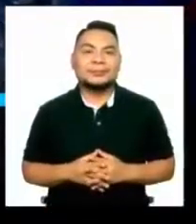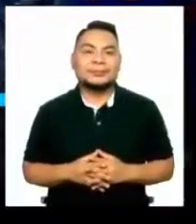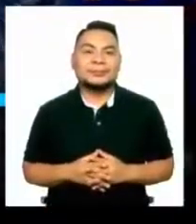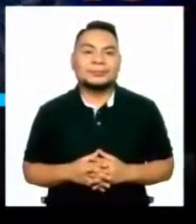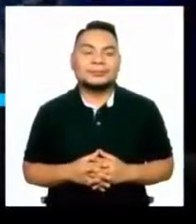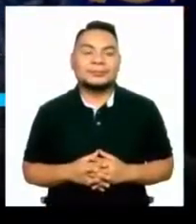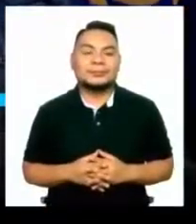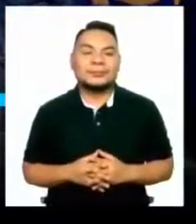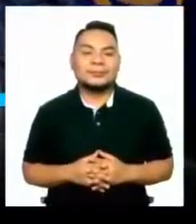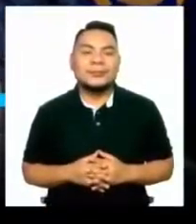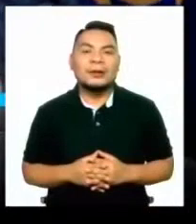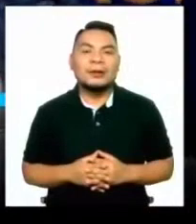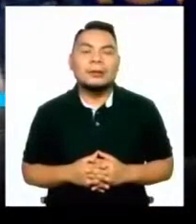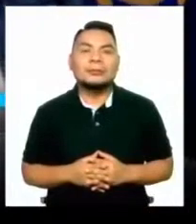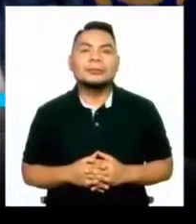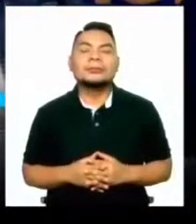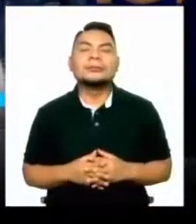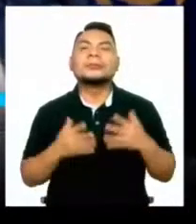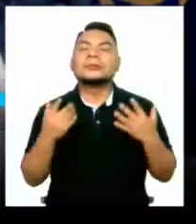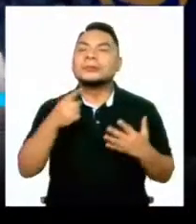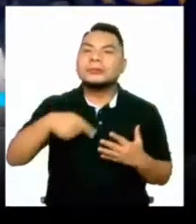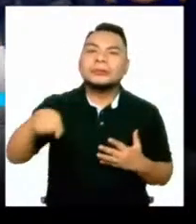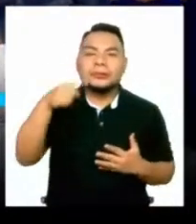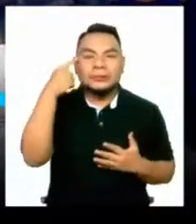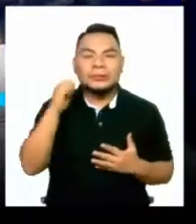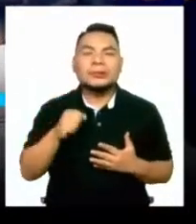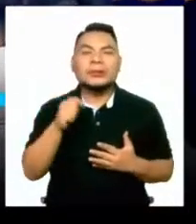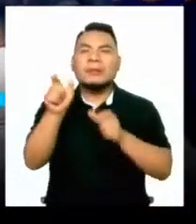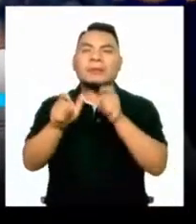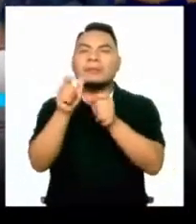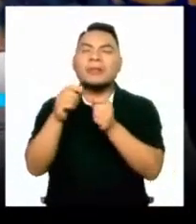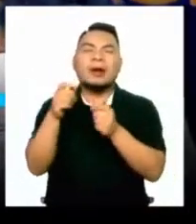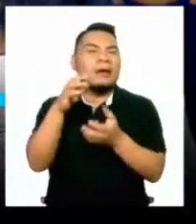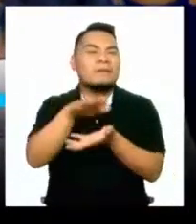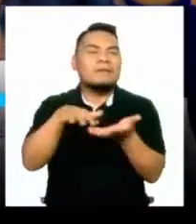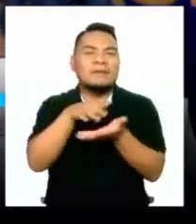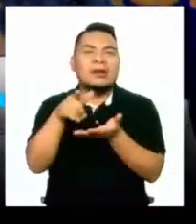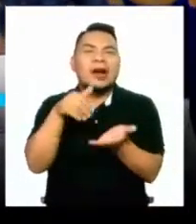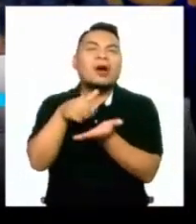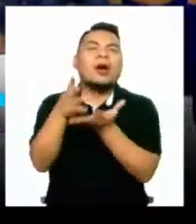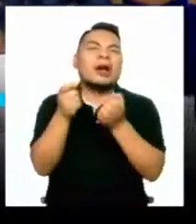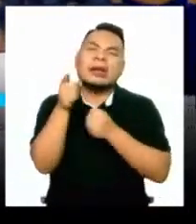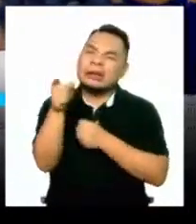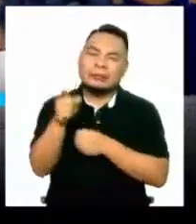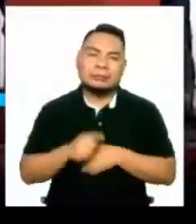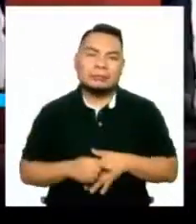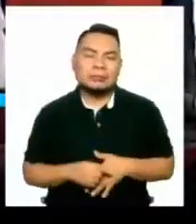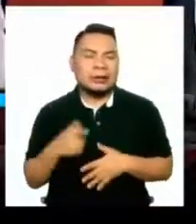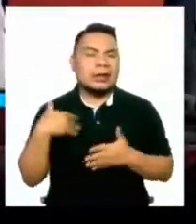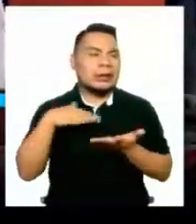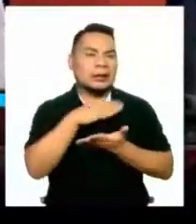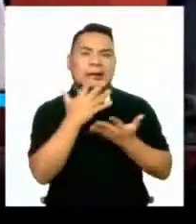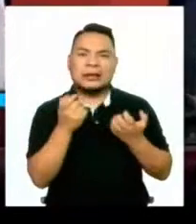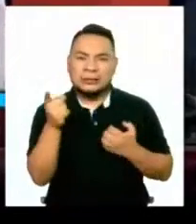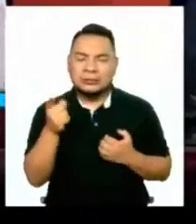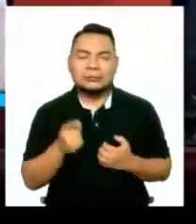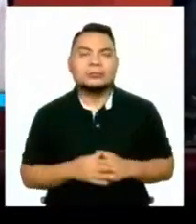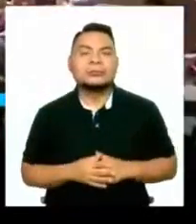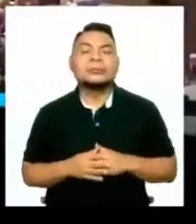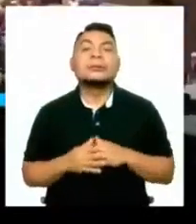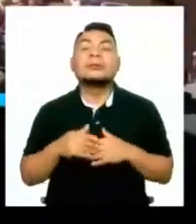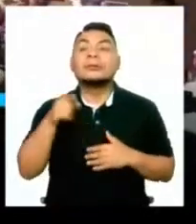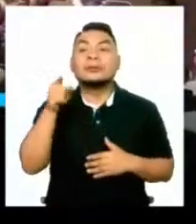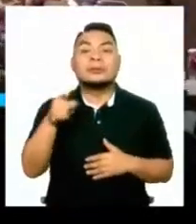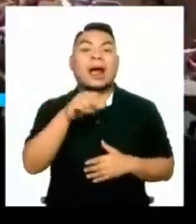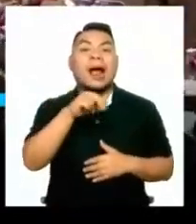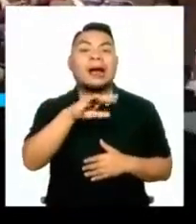De a petróleo revuelto, ganancia de vacadores, y no la vamos a permitir. Desde Ancash,